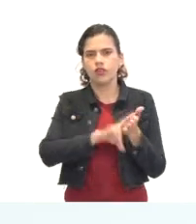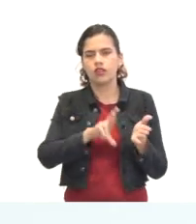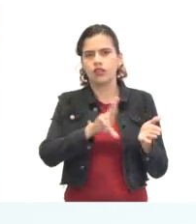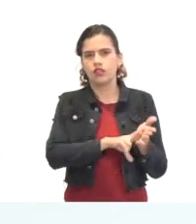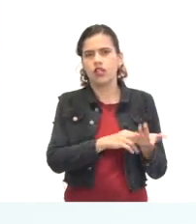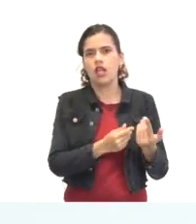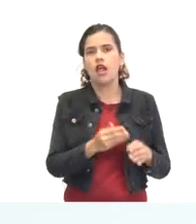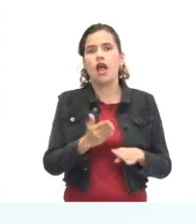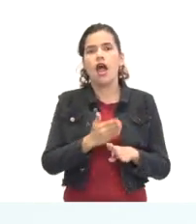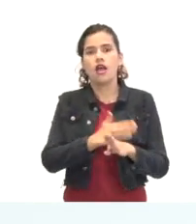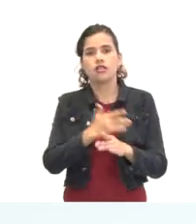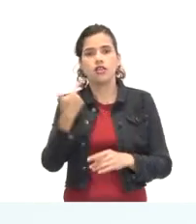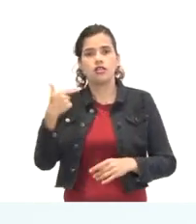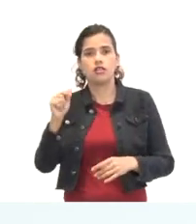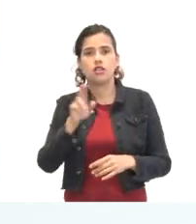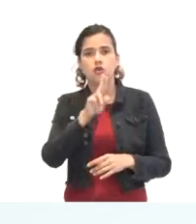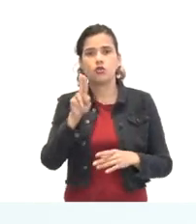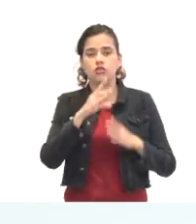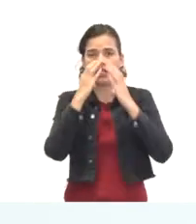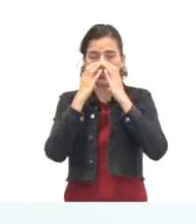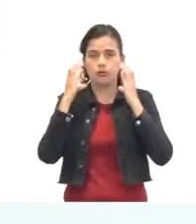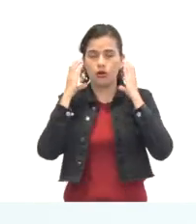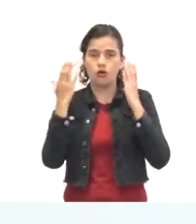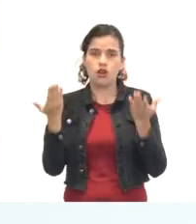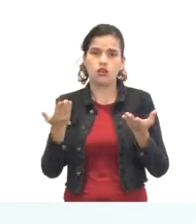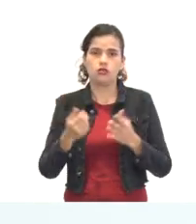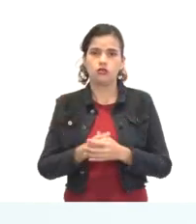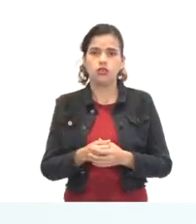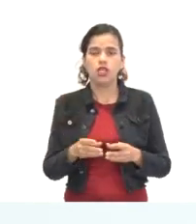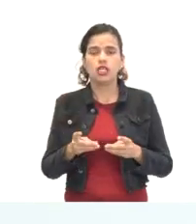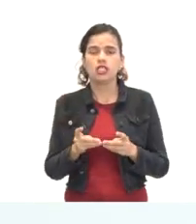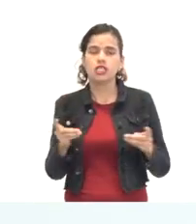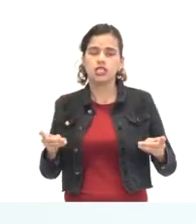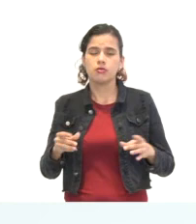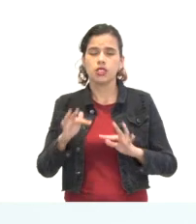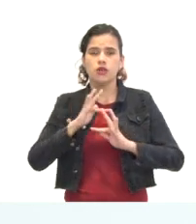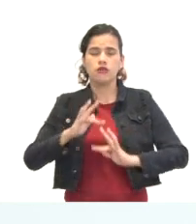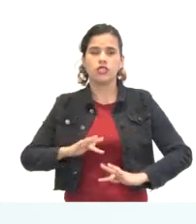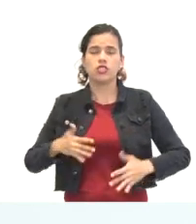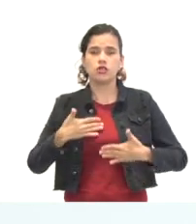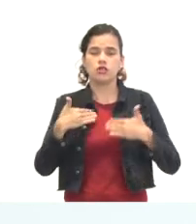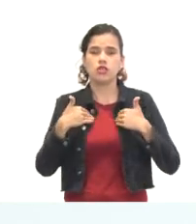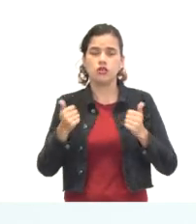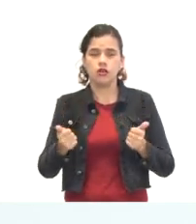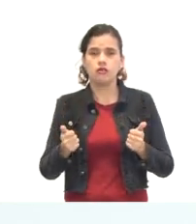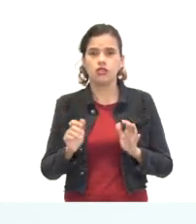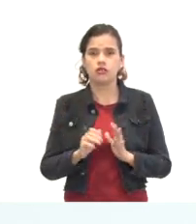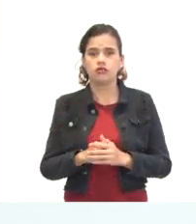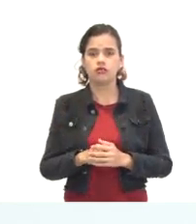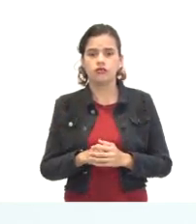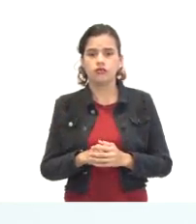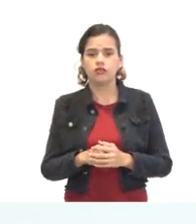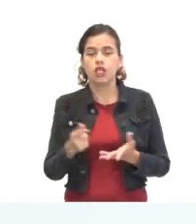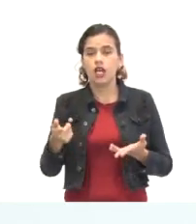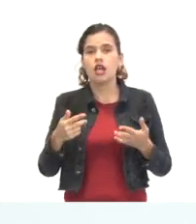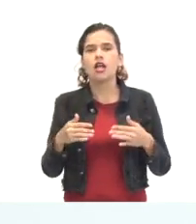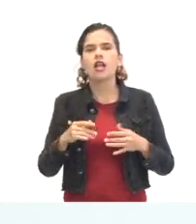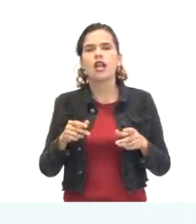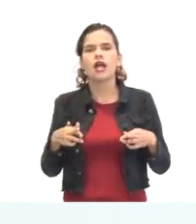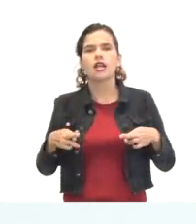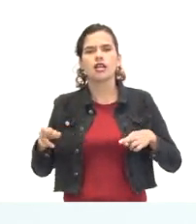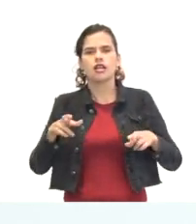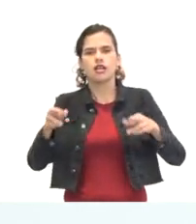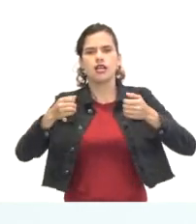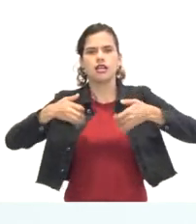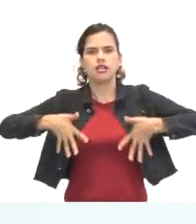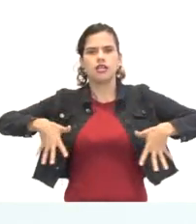jabón. Antes de salir, utilizar el tapabocas. Ah, y claro, el distanciamiento físico saludable. Desde ya ponemos a su disposición